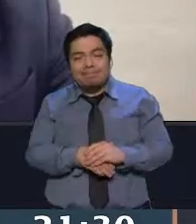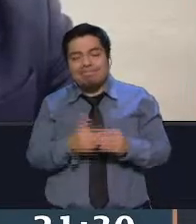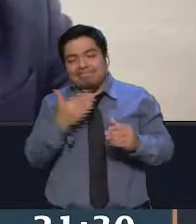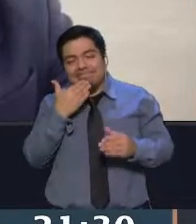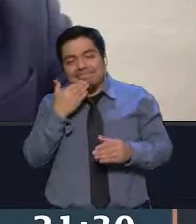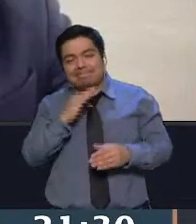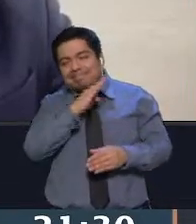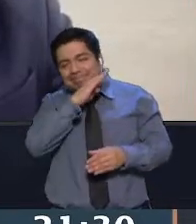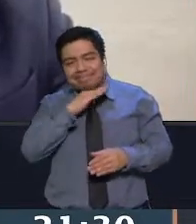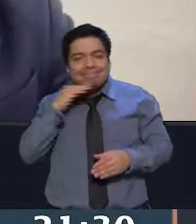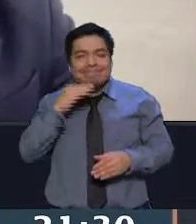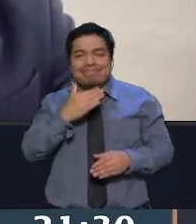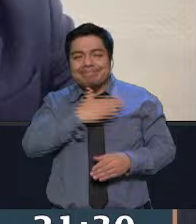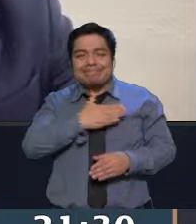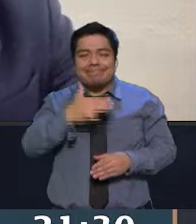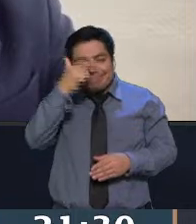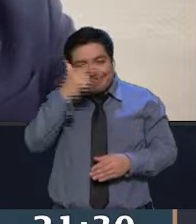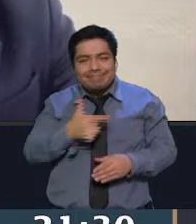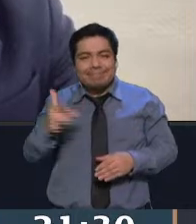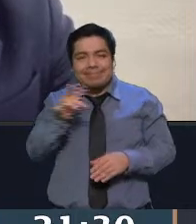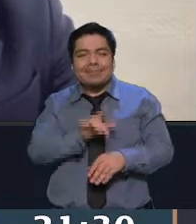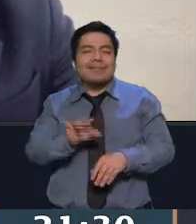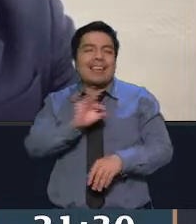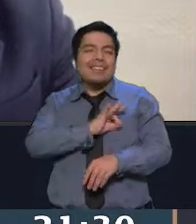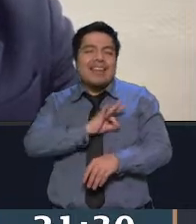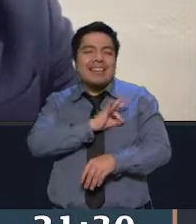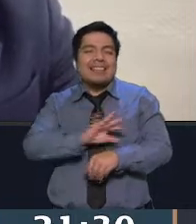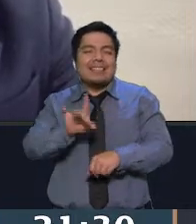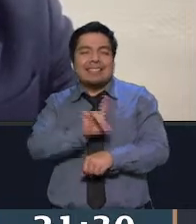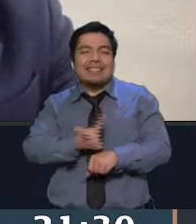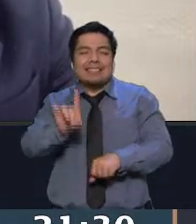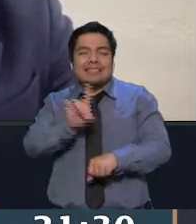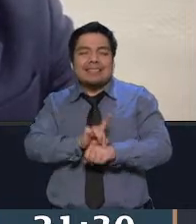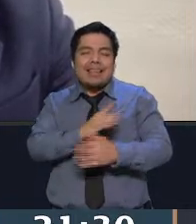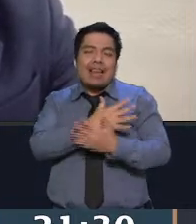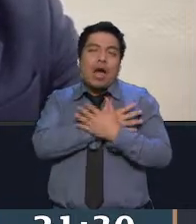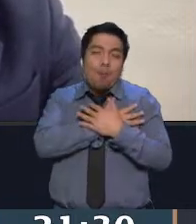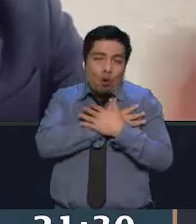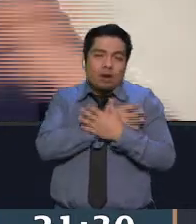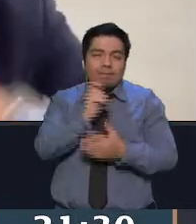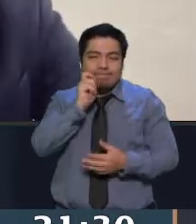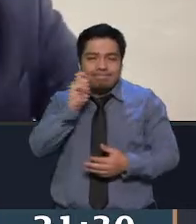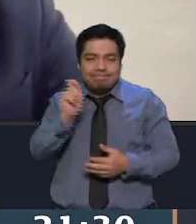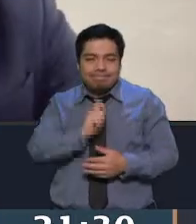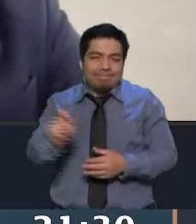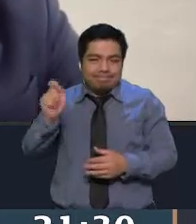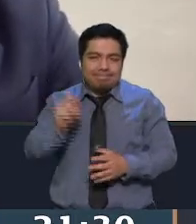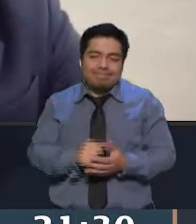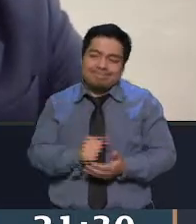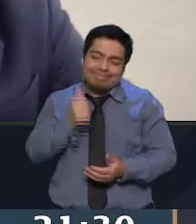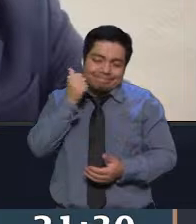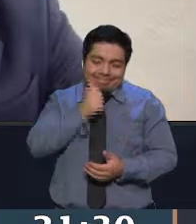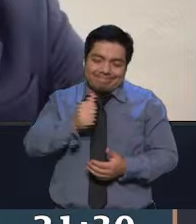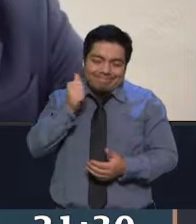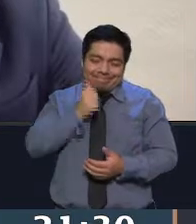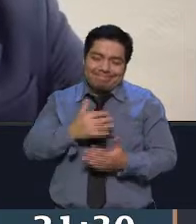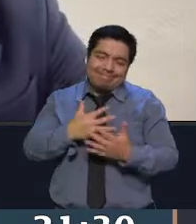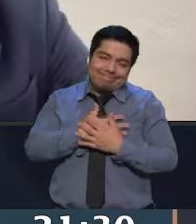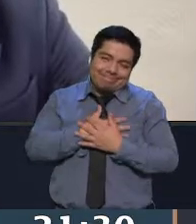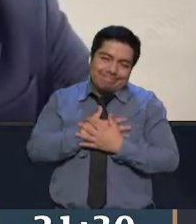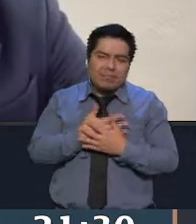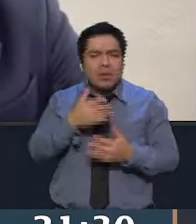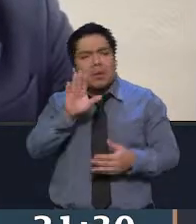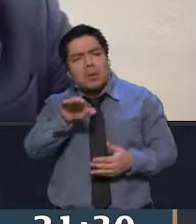Braulio. Buenas noches a todas y todos. Feliz Día del Amor y la Amistad. Feliz Día del Amor y la Amistad. Siempre. Excelente.